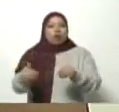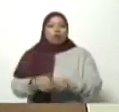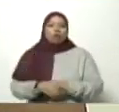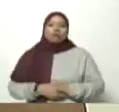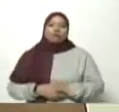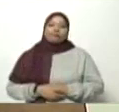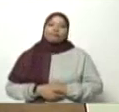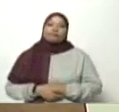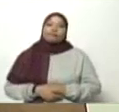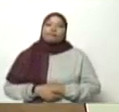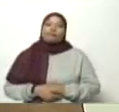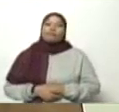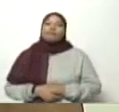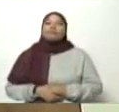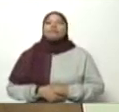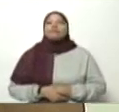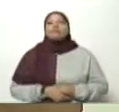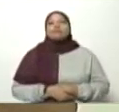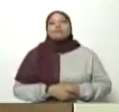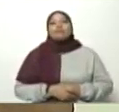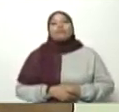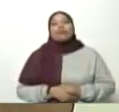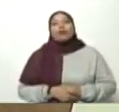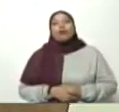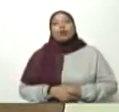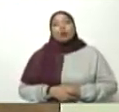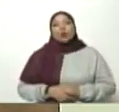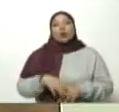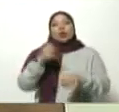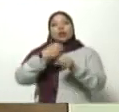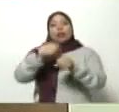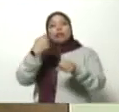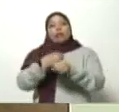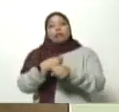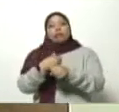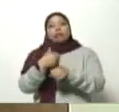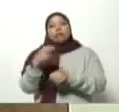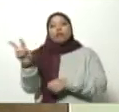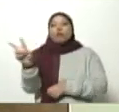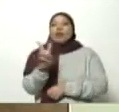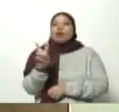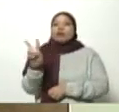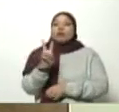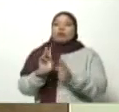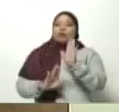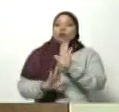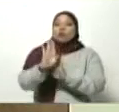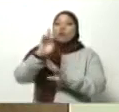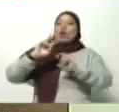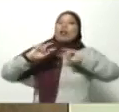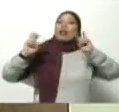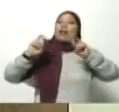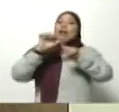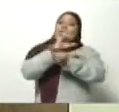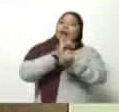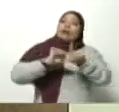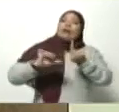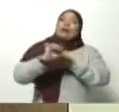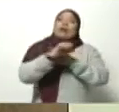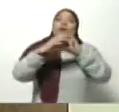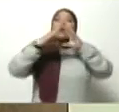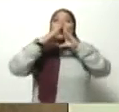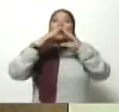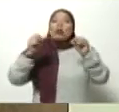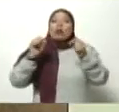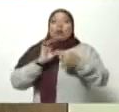ratifica el compromiso de Venezuela con el tema del medio ambiente y todo lo que haya que hacer